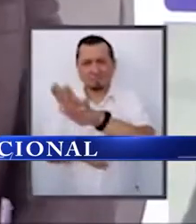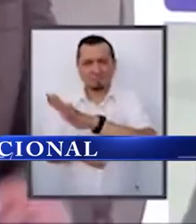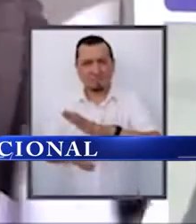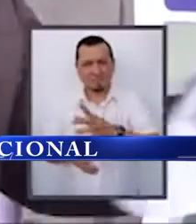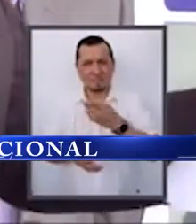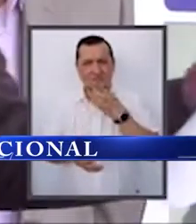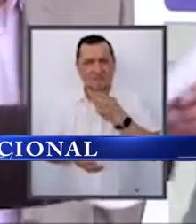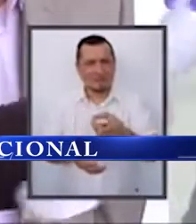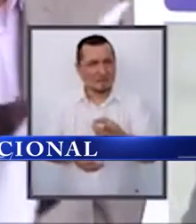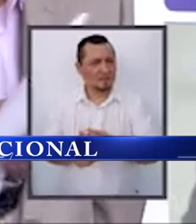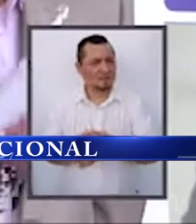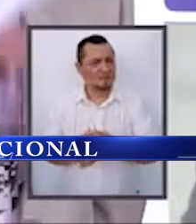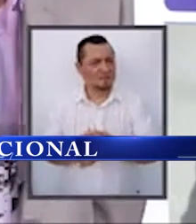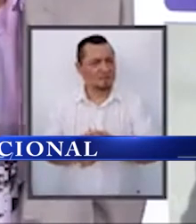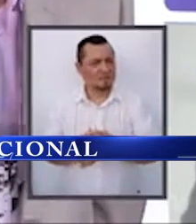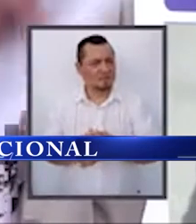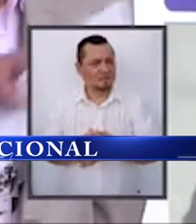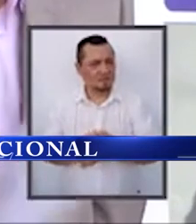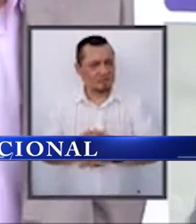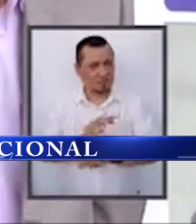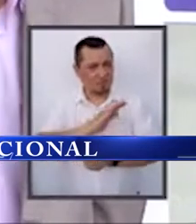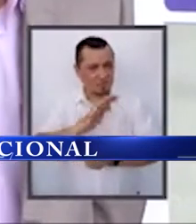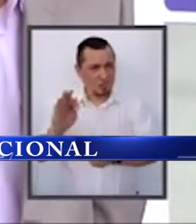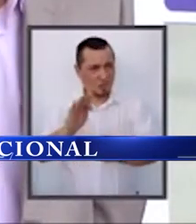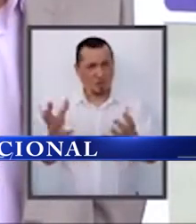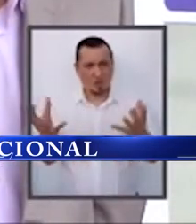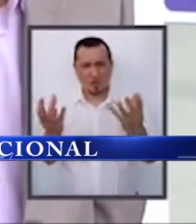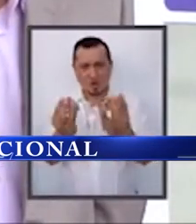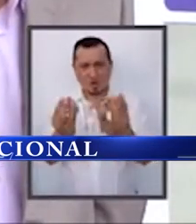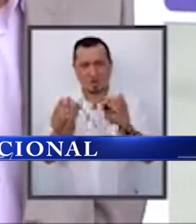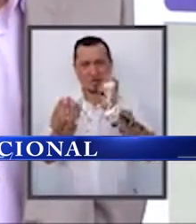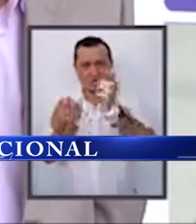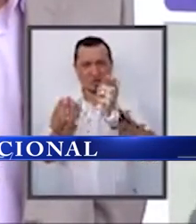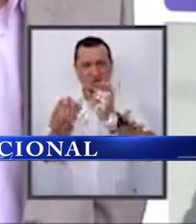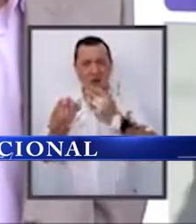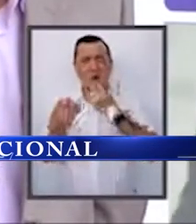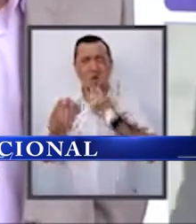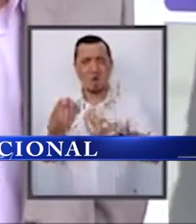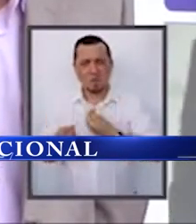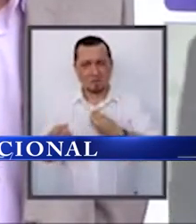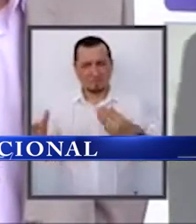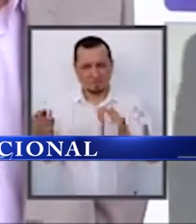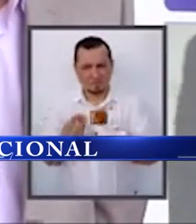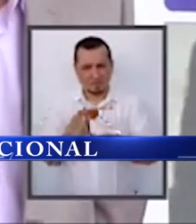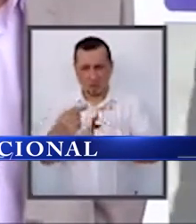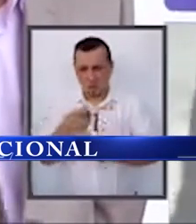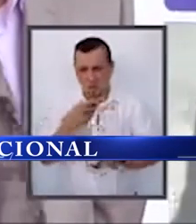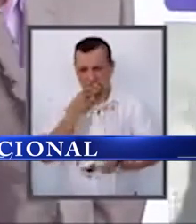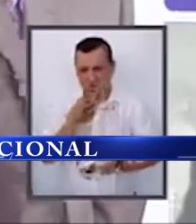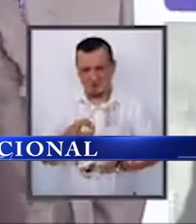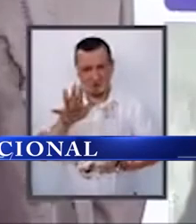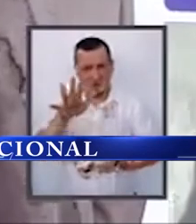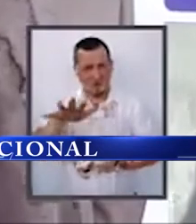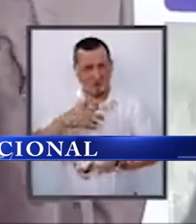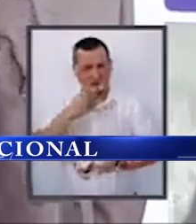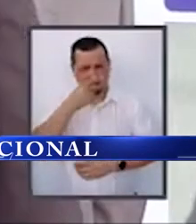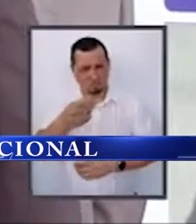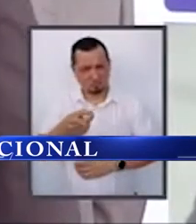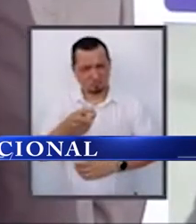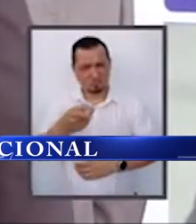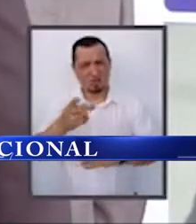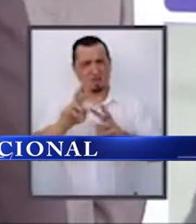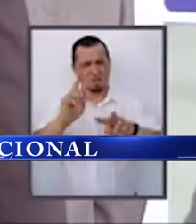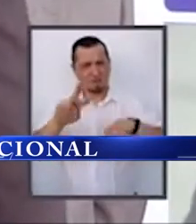de más o menos casi 27 millones de pesos. Solo 2 meses para dar seguridad